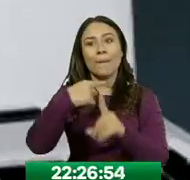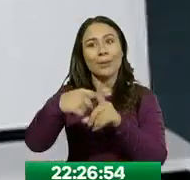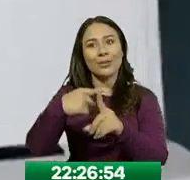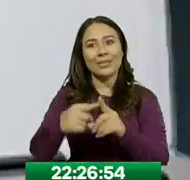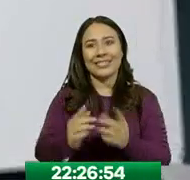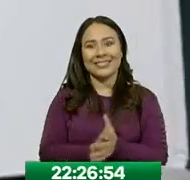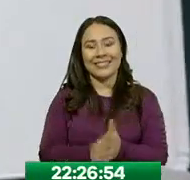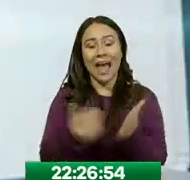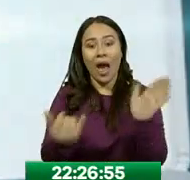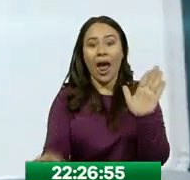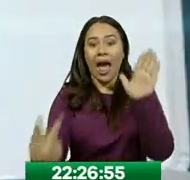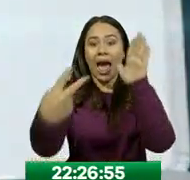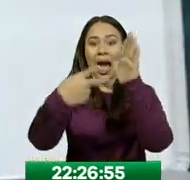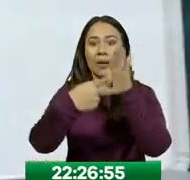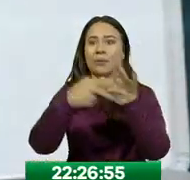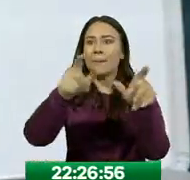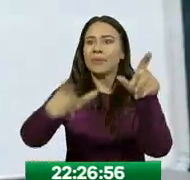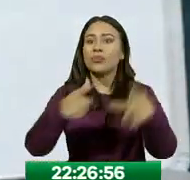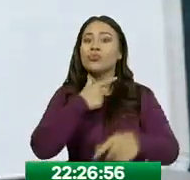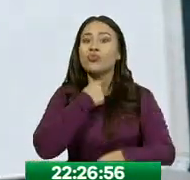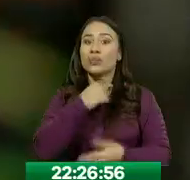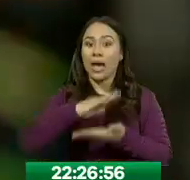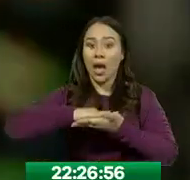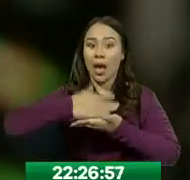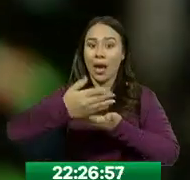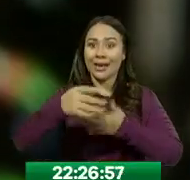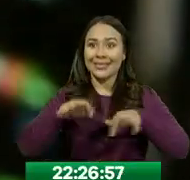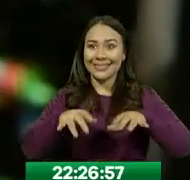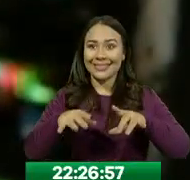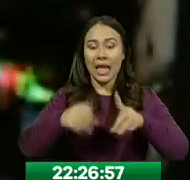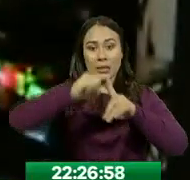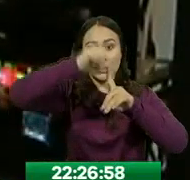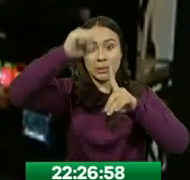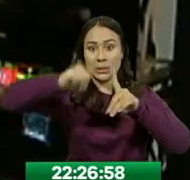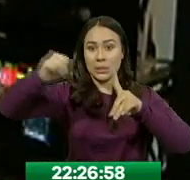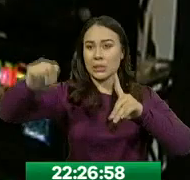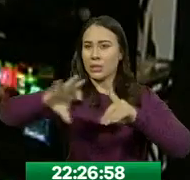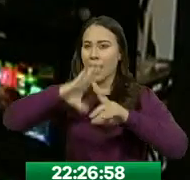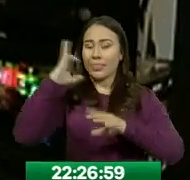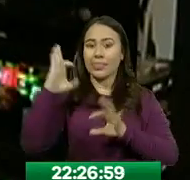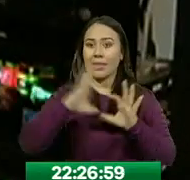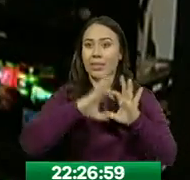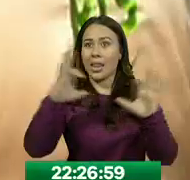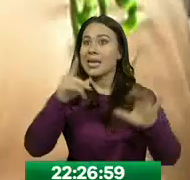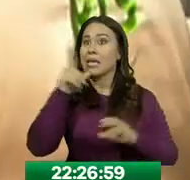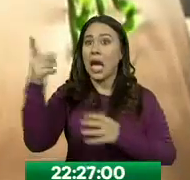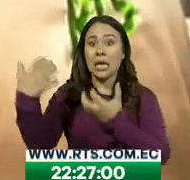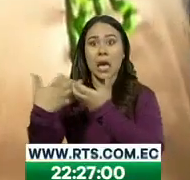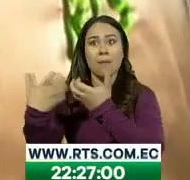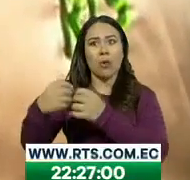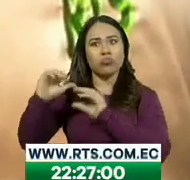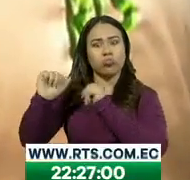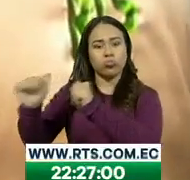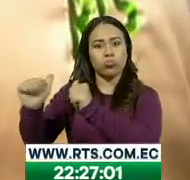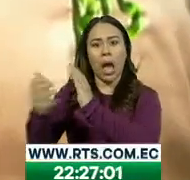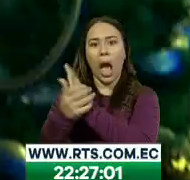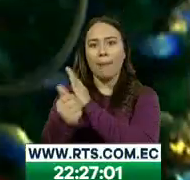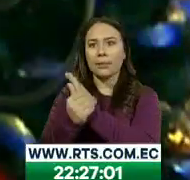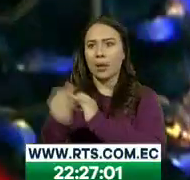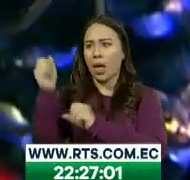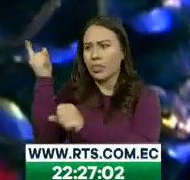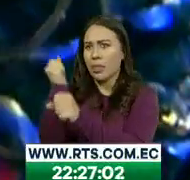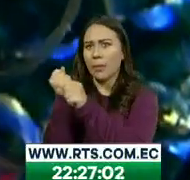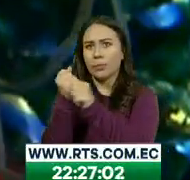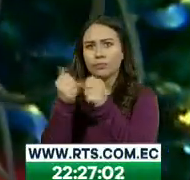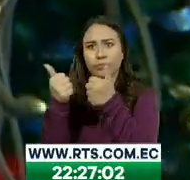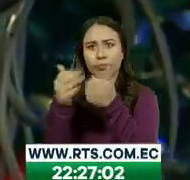Nos adaptamos a las exigencias de la era digital, con tecnología de punta y el esfuerzo de un equipo altamente capacitado para cumplir a